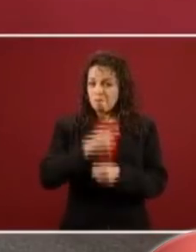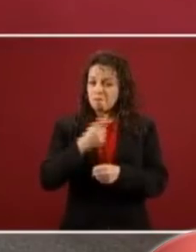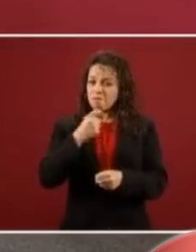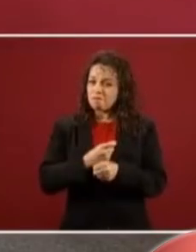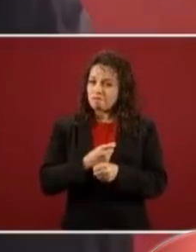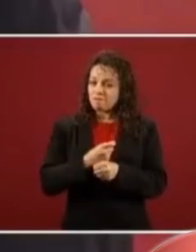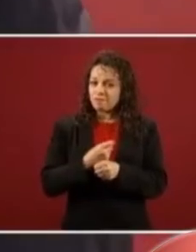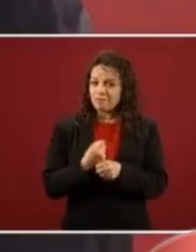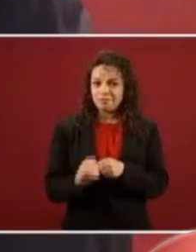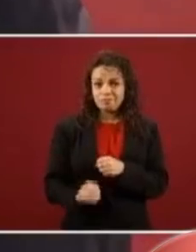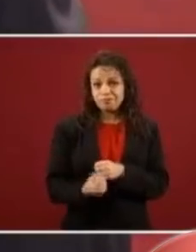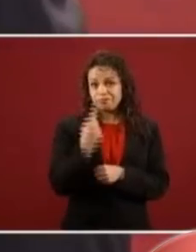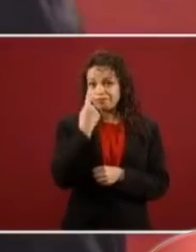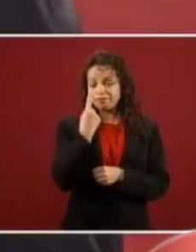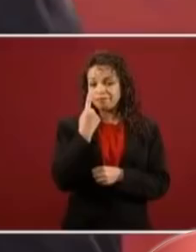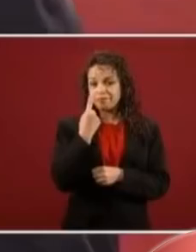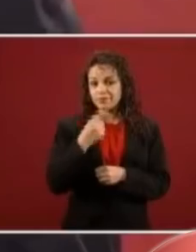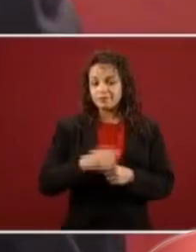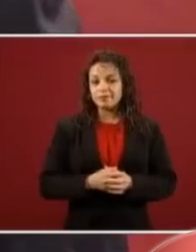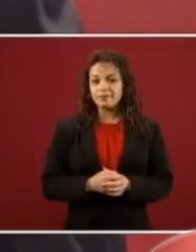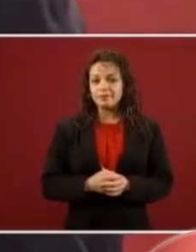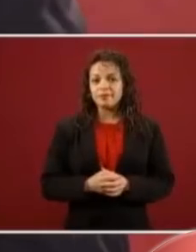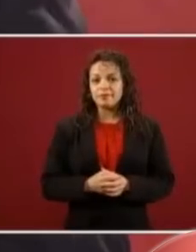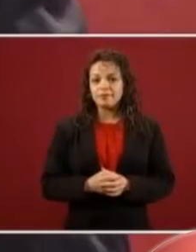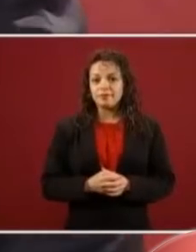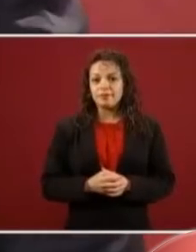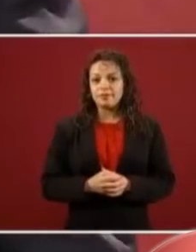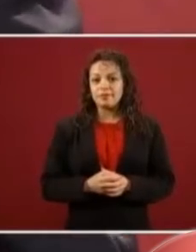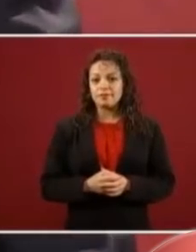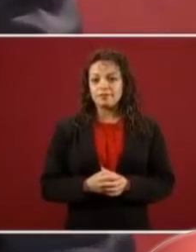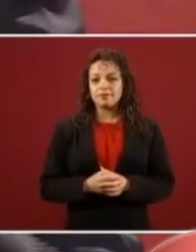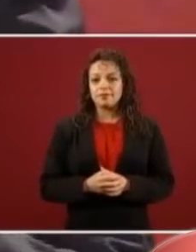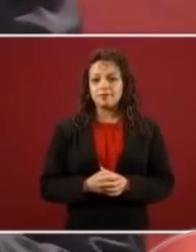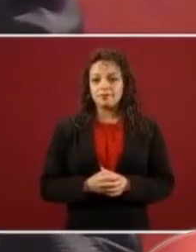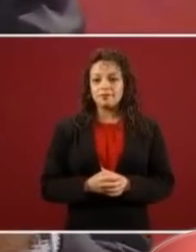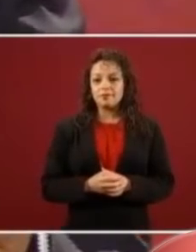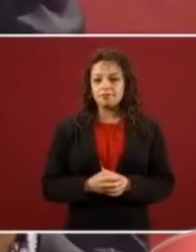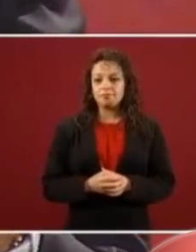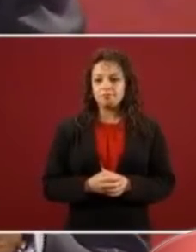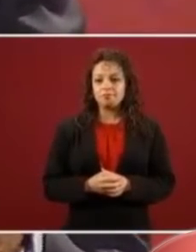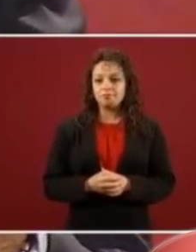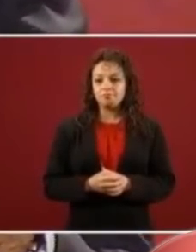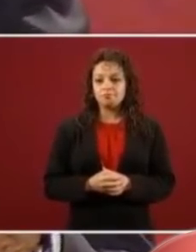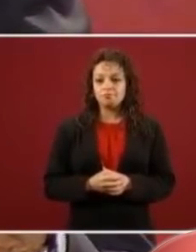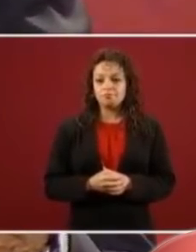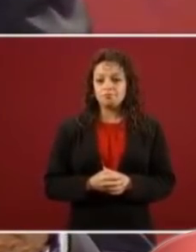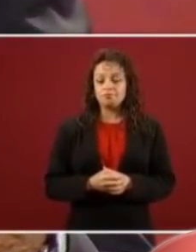en, bueno, todo el tiempo de vida independiente de nuestro país,